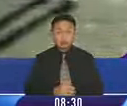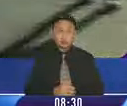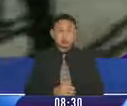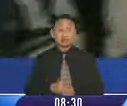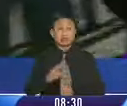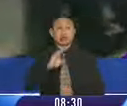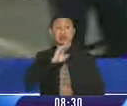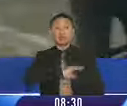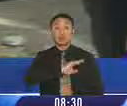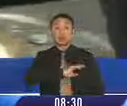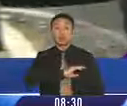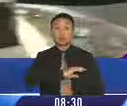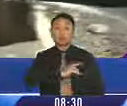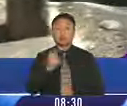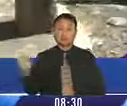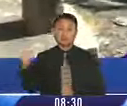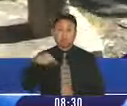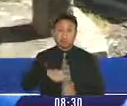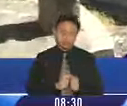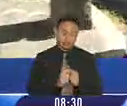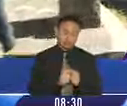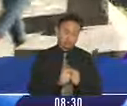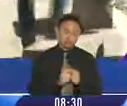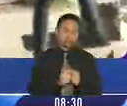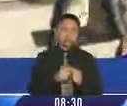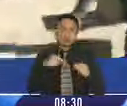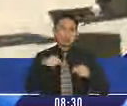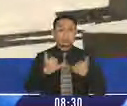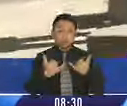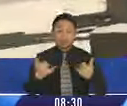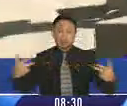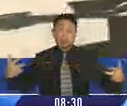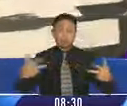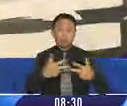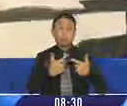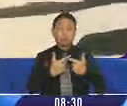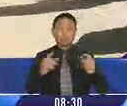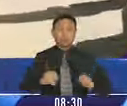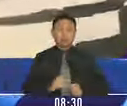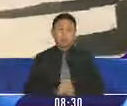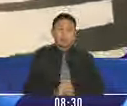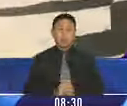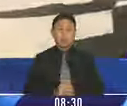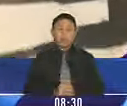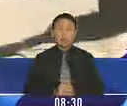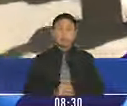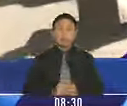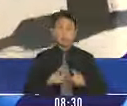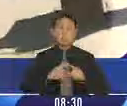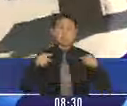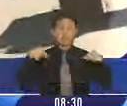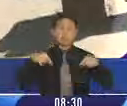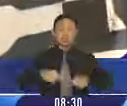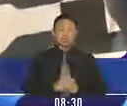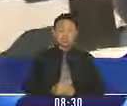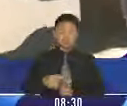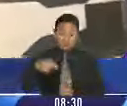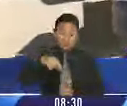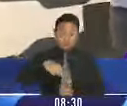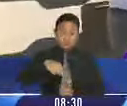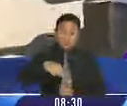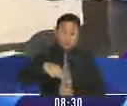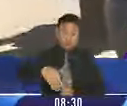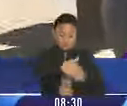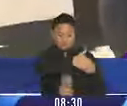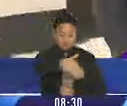municipio recién hizo una medición. Yo sé, ahora no pasan carros, está medio libre. Pero un día normal... ¿Dónde está ubicado aquí? Aquí.